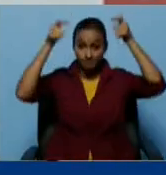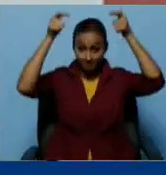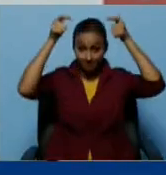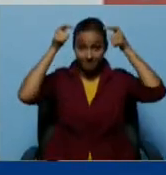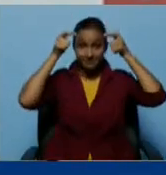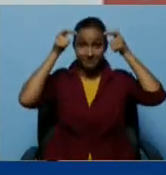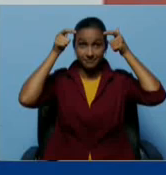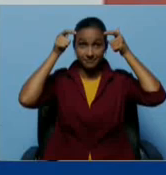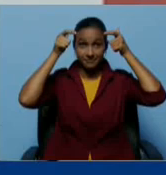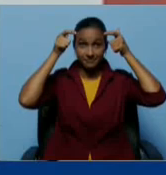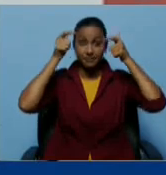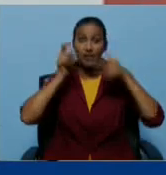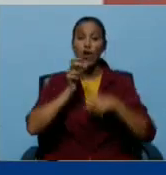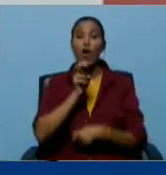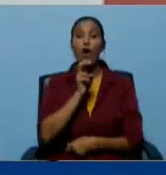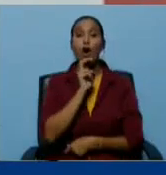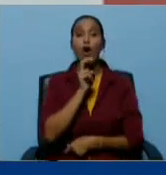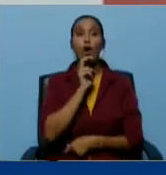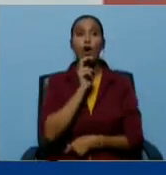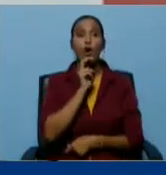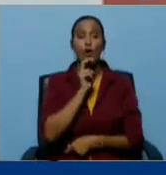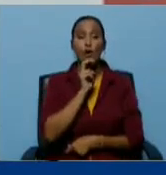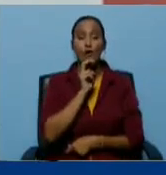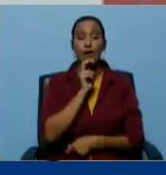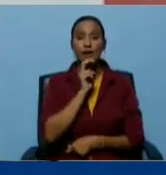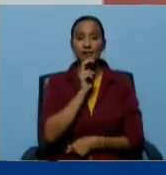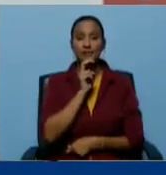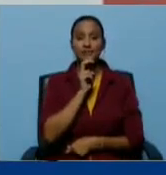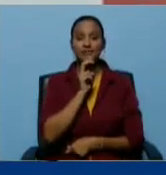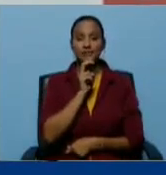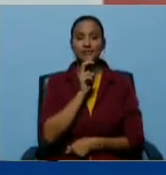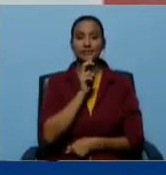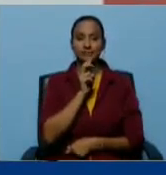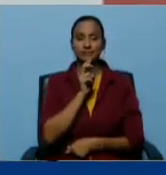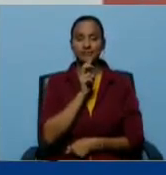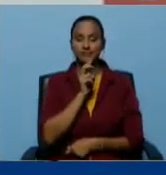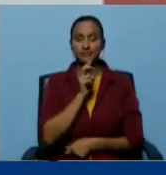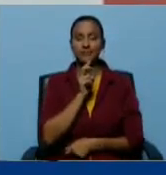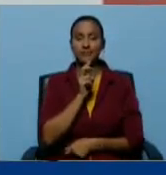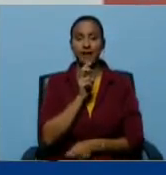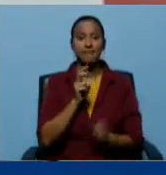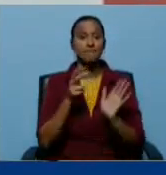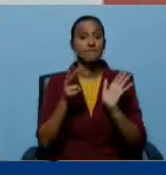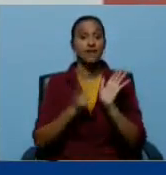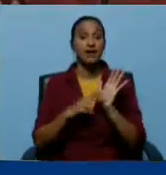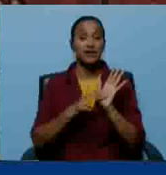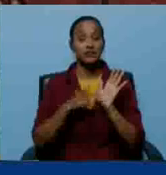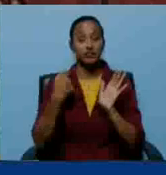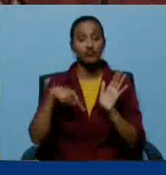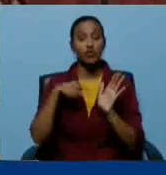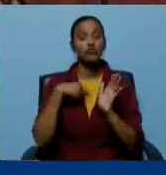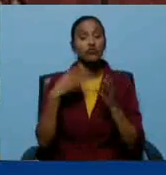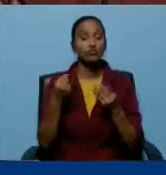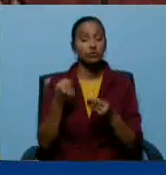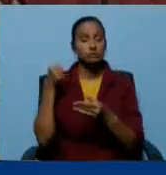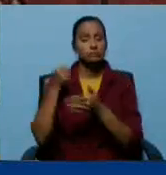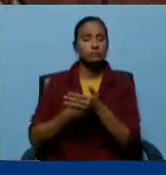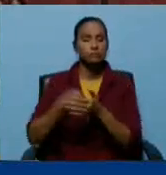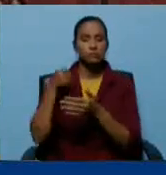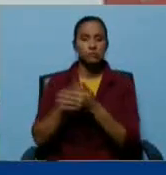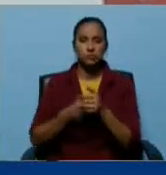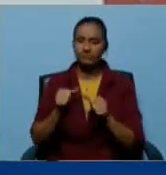Ese es el verdadero eje de la batalla que estamos dando hoy.